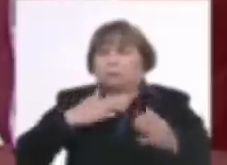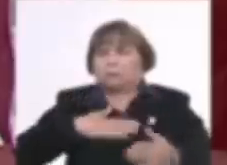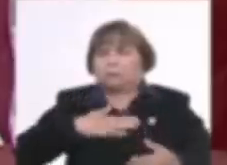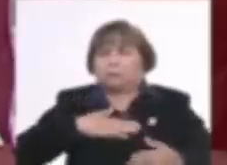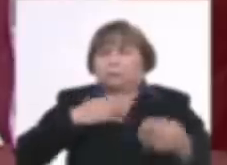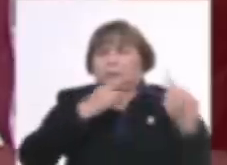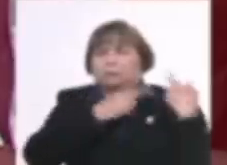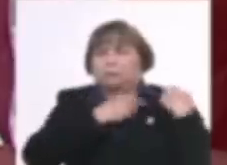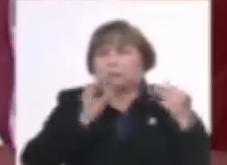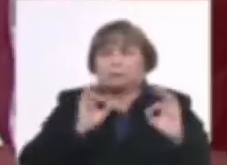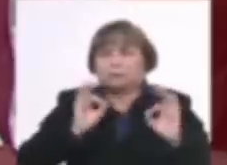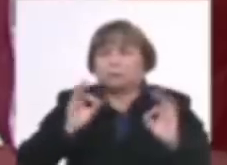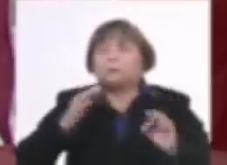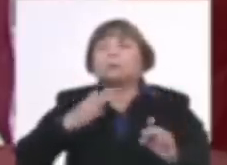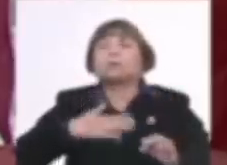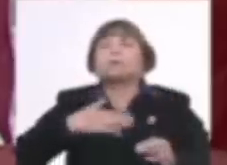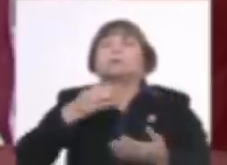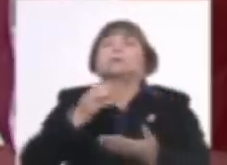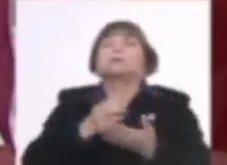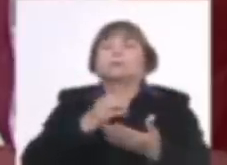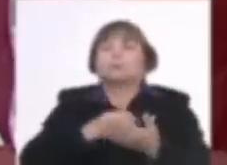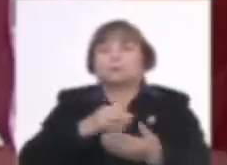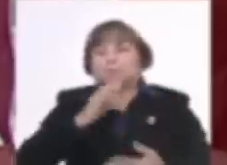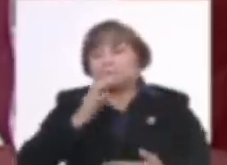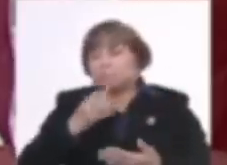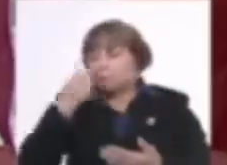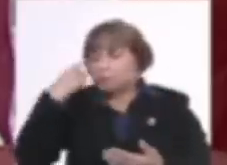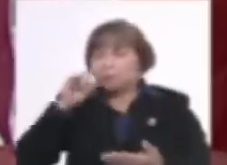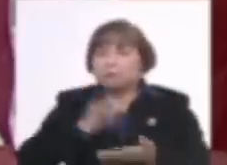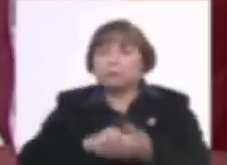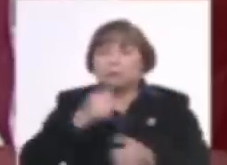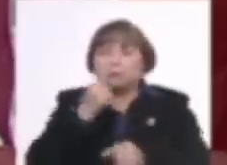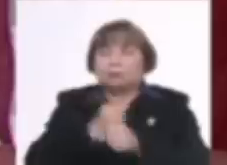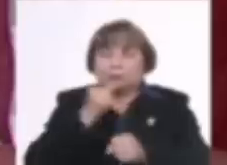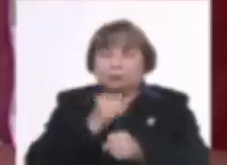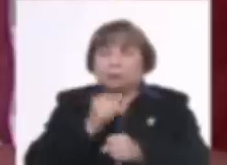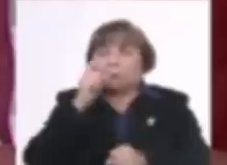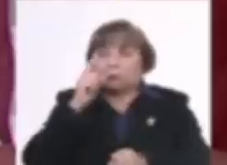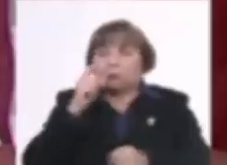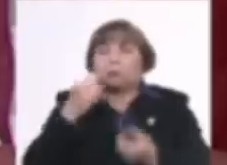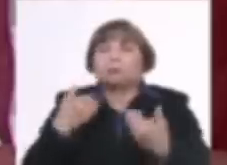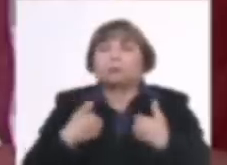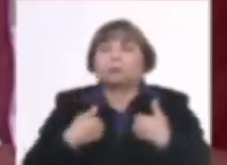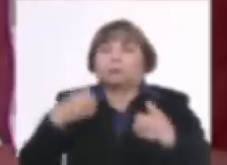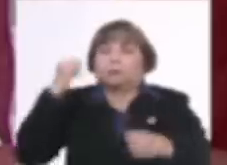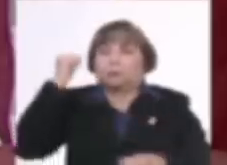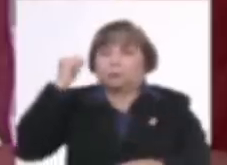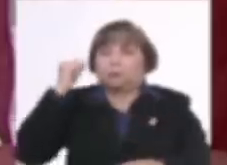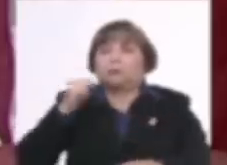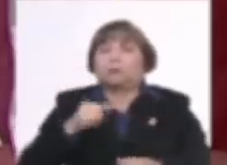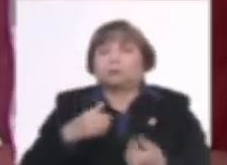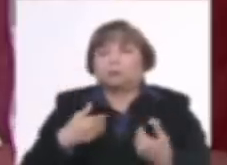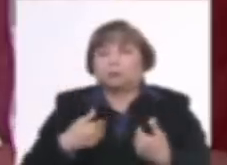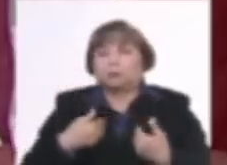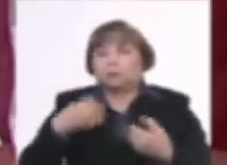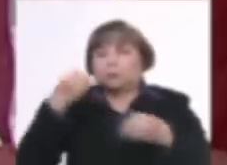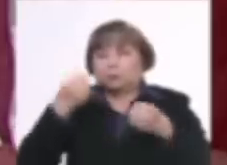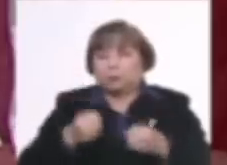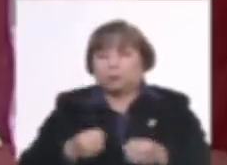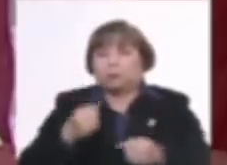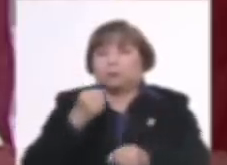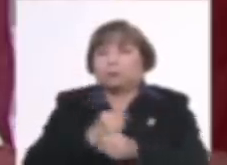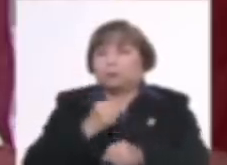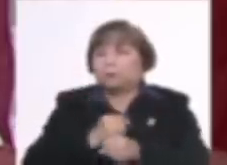de mi responsabilidad. A mí me contrataron para hacer un trabajo, ya que tengo un derecho, el derecho fundamental